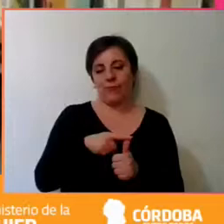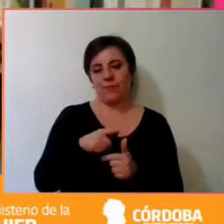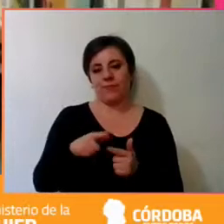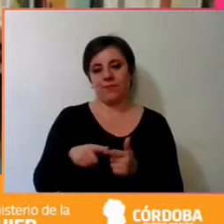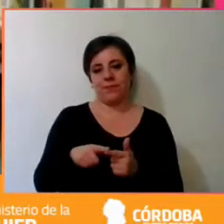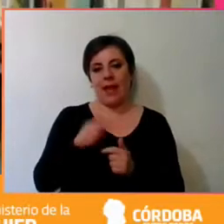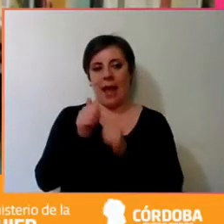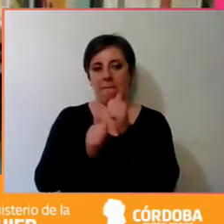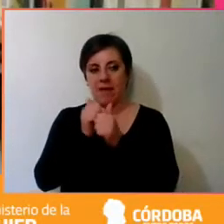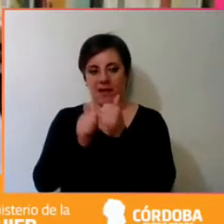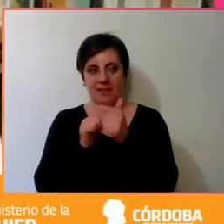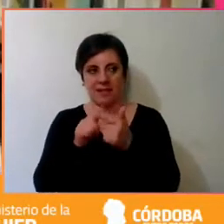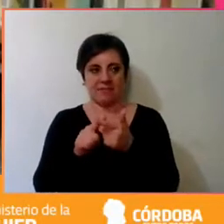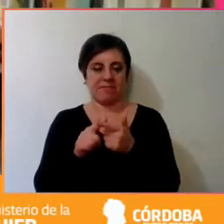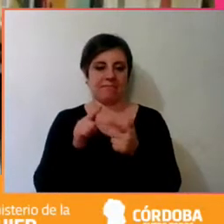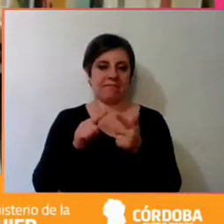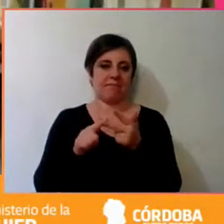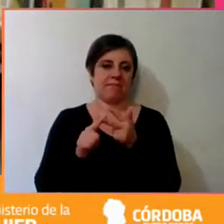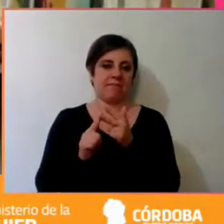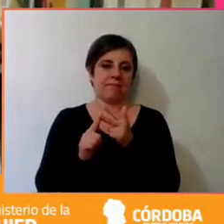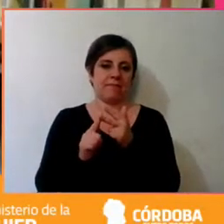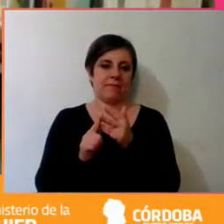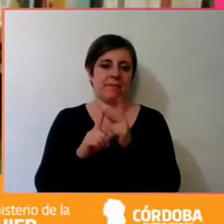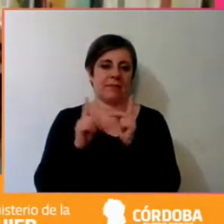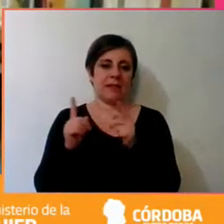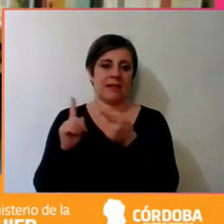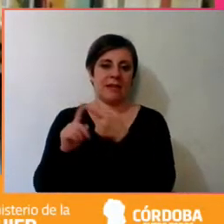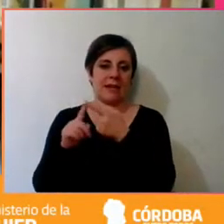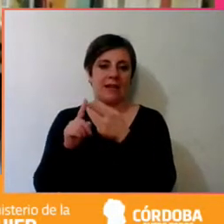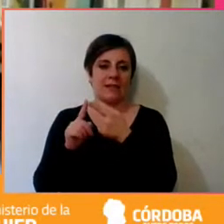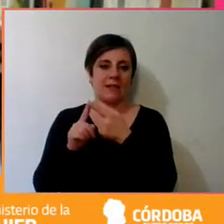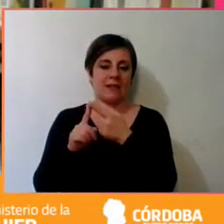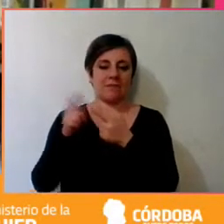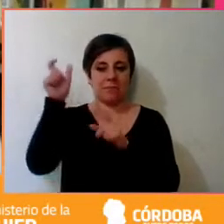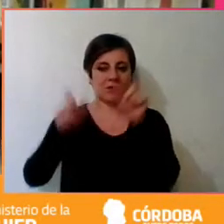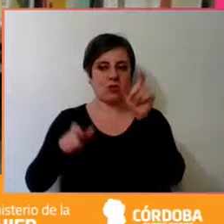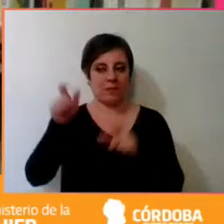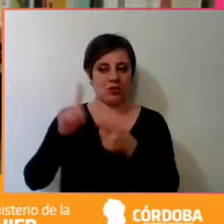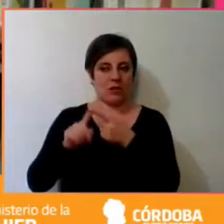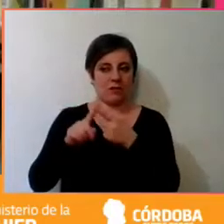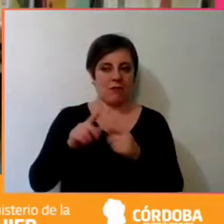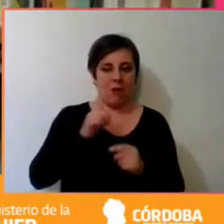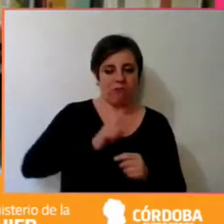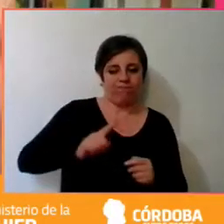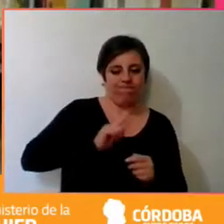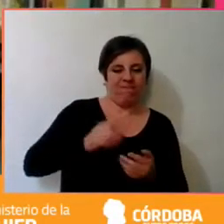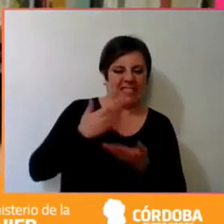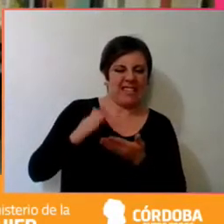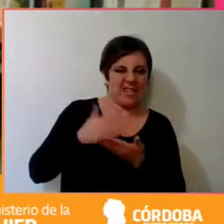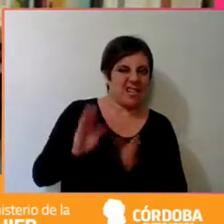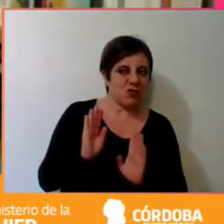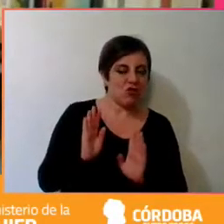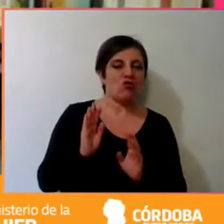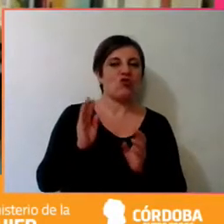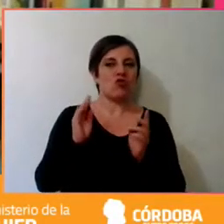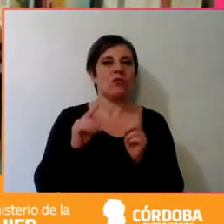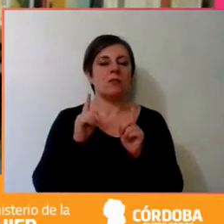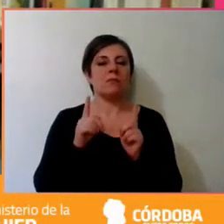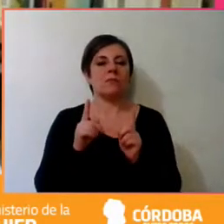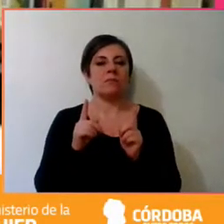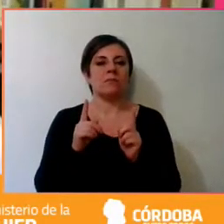las empresas, por parte incluso de las relaciones interpersonales. Y es justo en ese tema y en esa